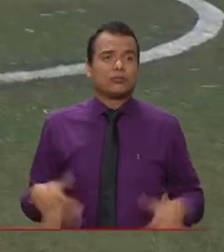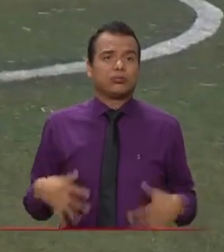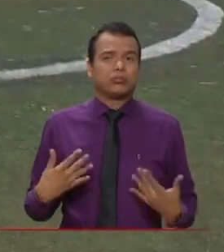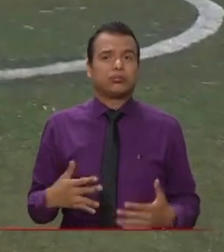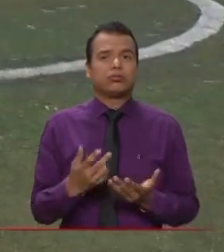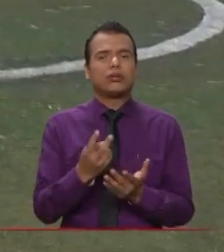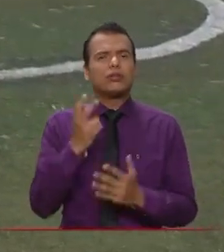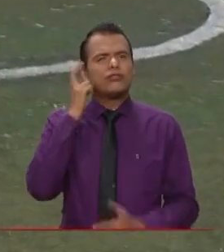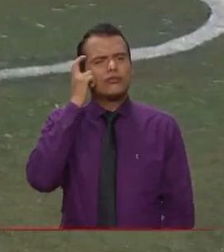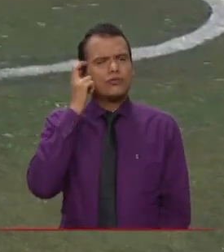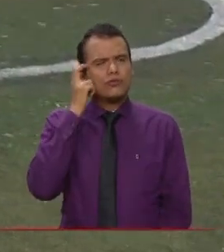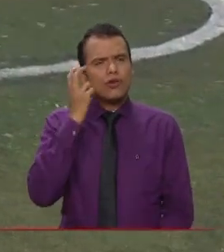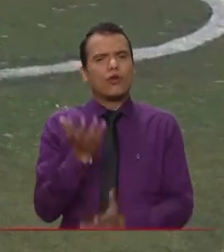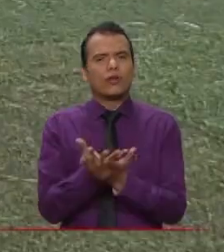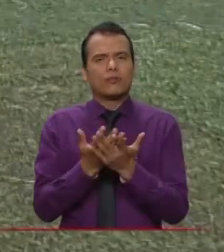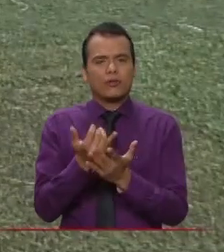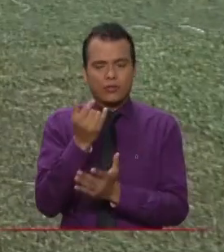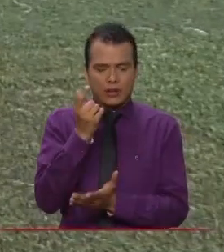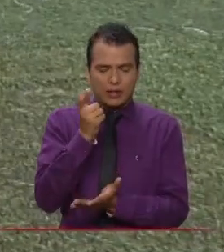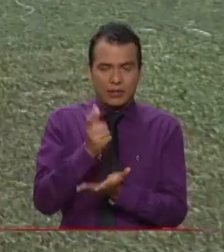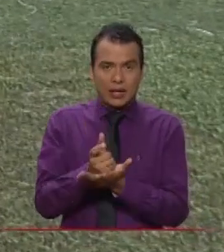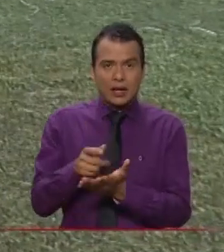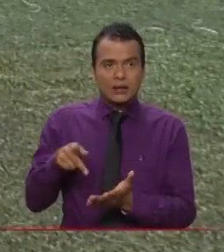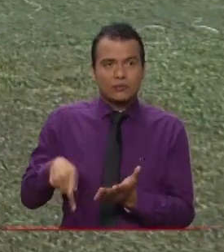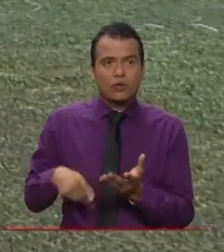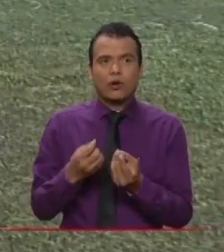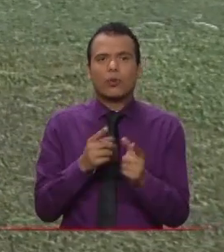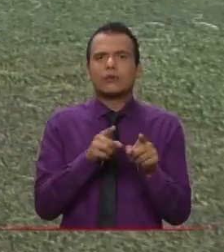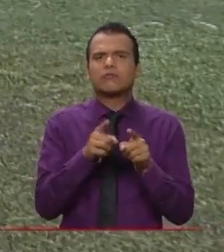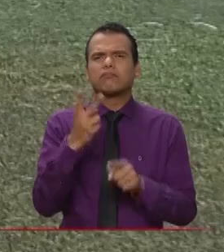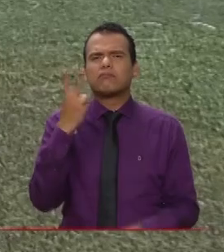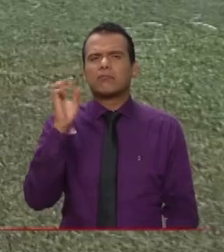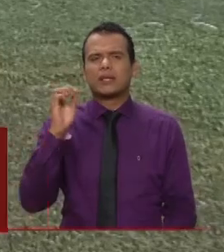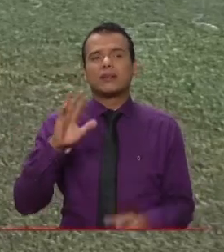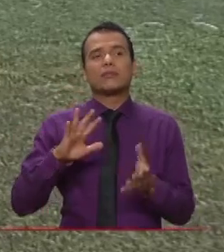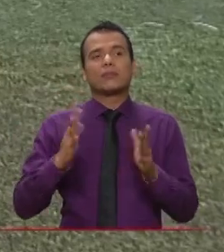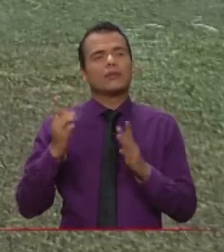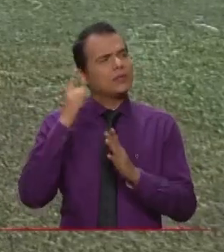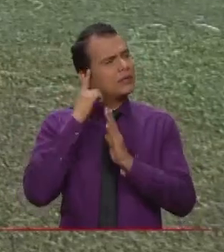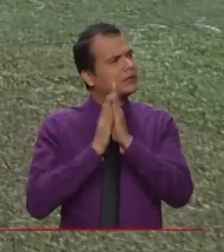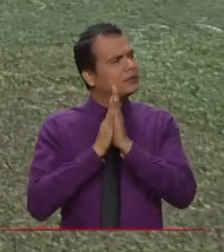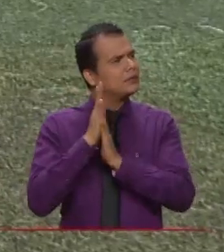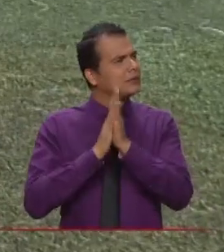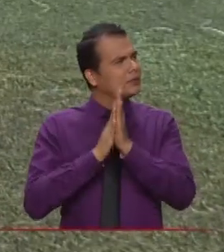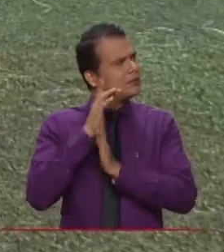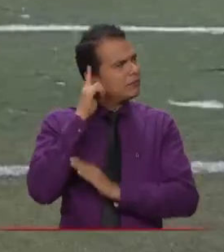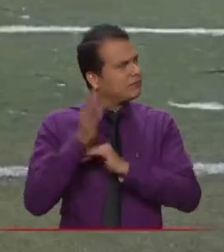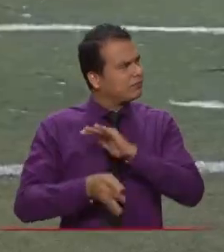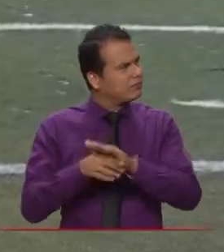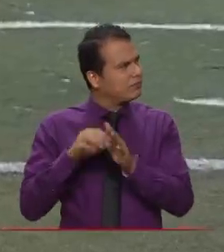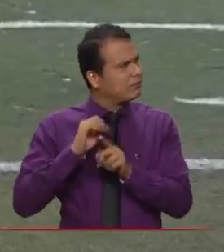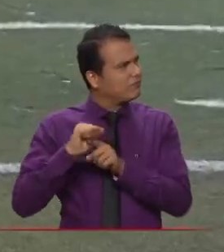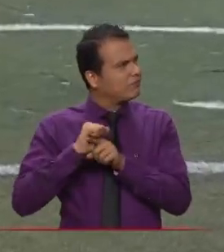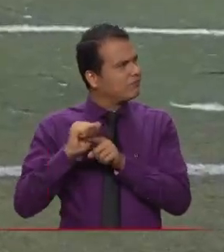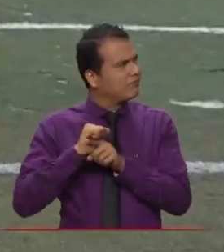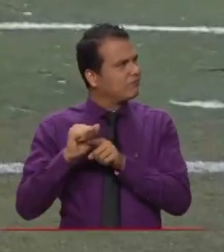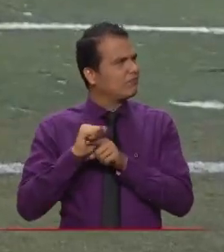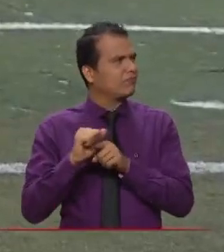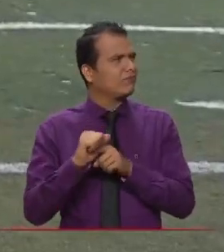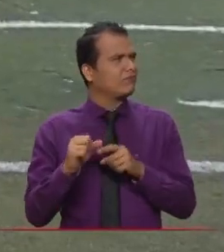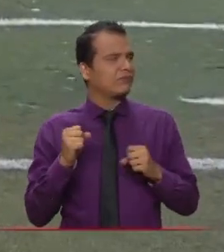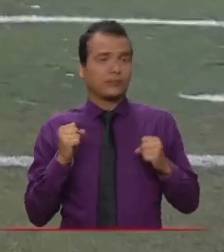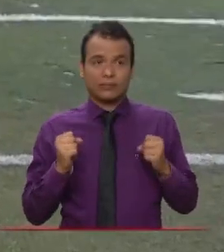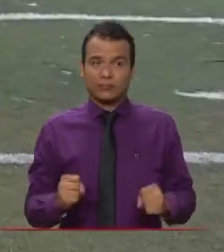que hay aquí en la ciudad de Quibdó. Uno por estar detrás del sueño, uno se levanta y viene a los entrenos a darla todo acá.